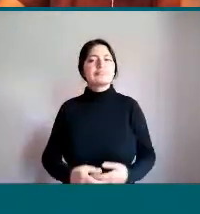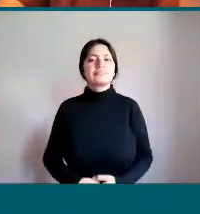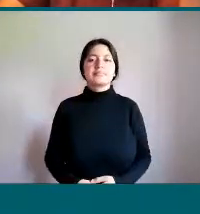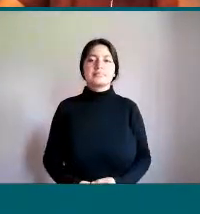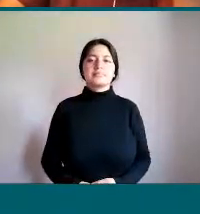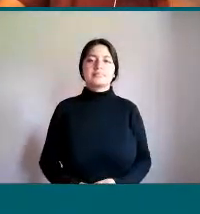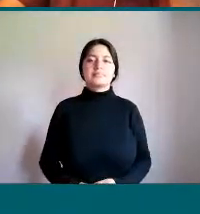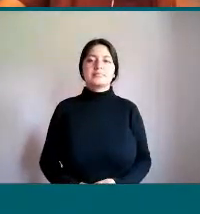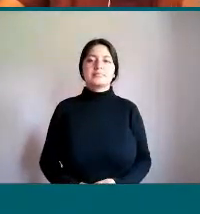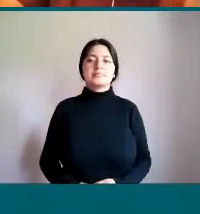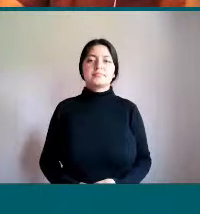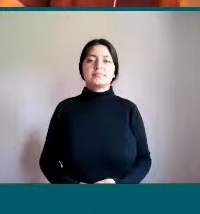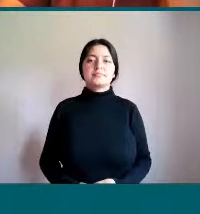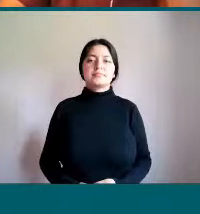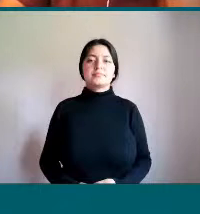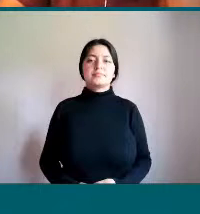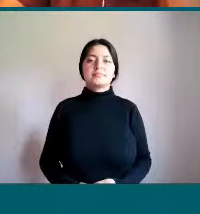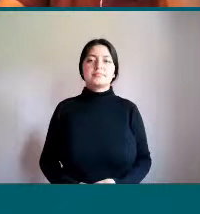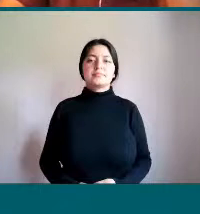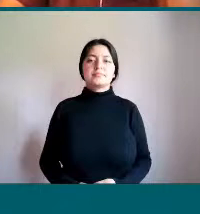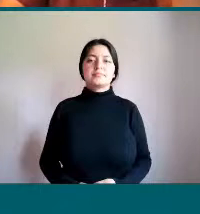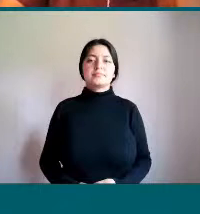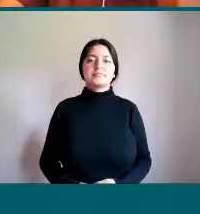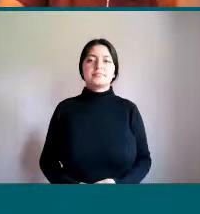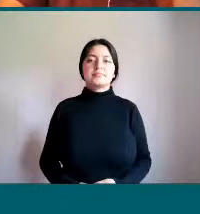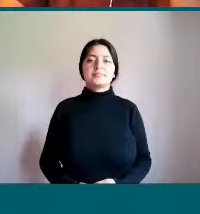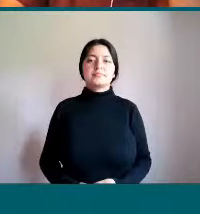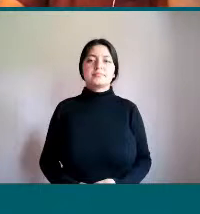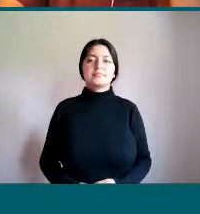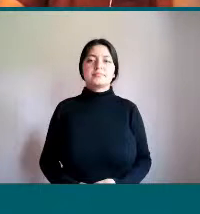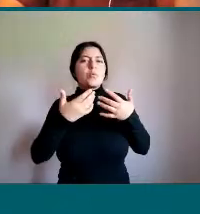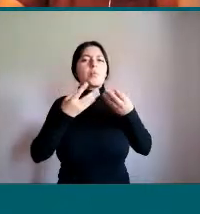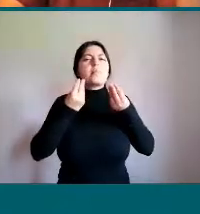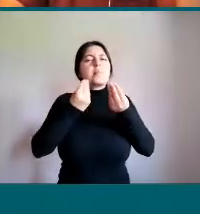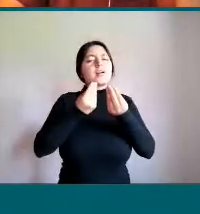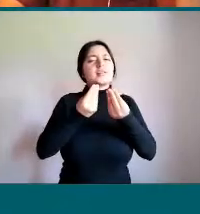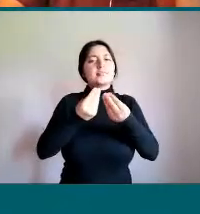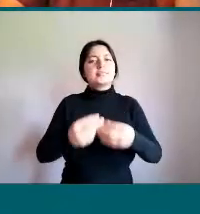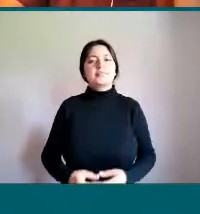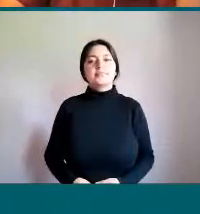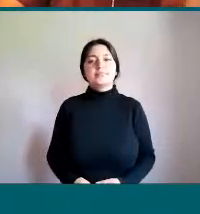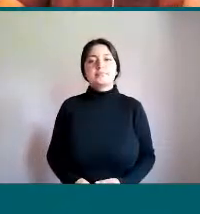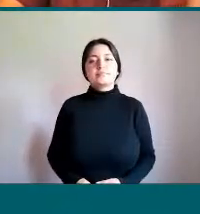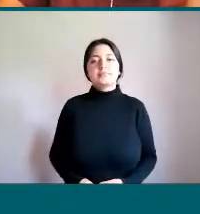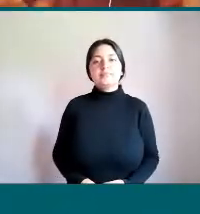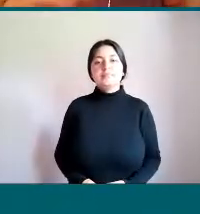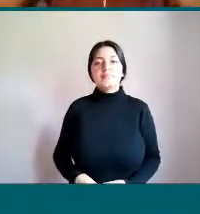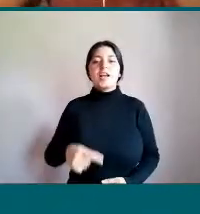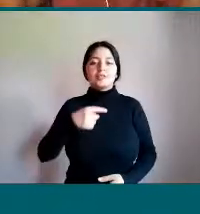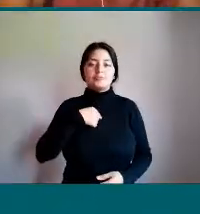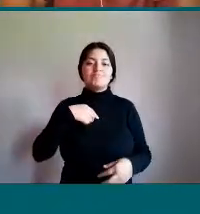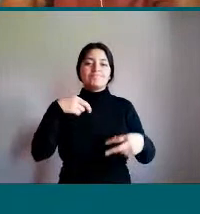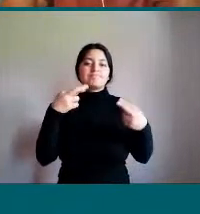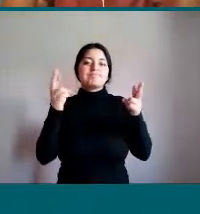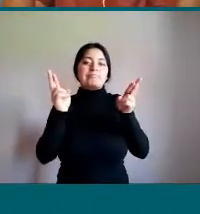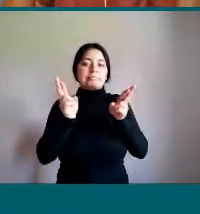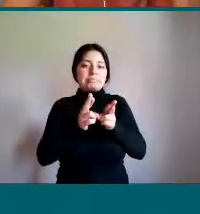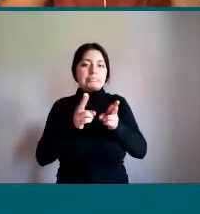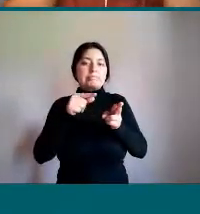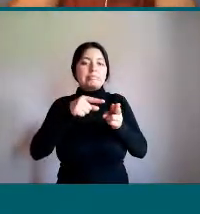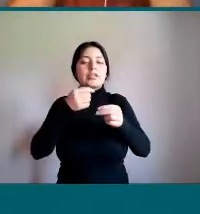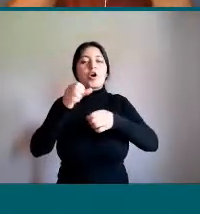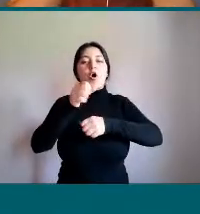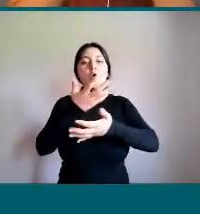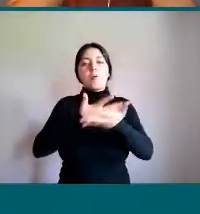para qué evalúo realmente? ¿Cuál es la finalidad de esta evaluación? Y aquí llegué a esta conclusión, que es la que yo ahora quiero compartir con